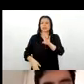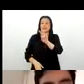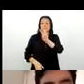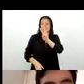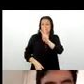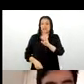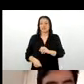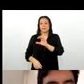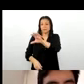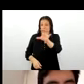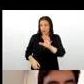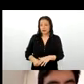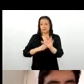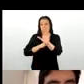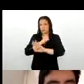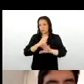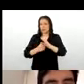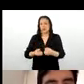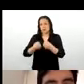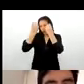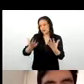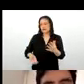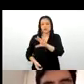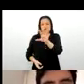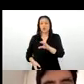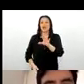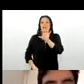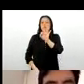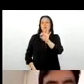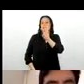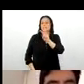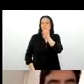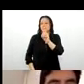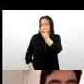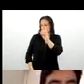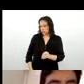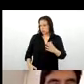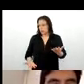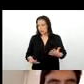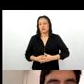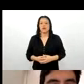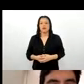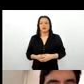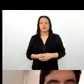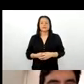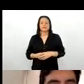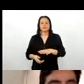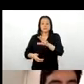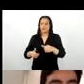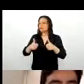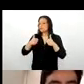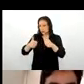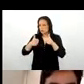protegidas, como dato tenemos que el 96% se encuentra en un buen estado de